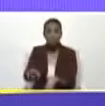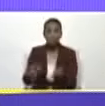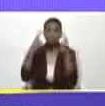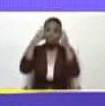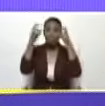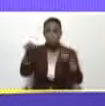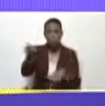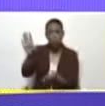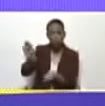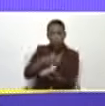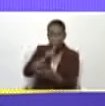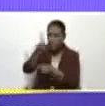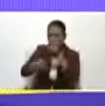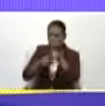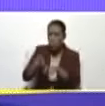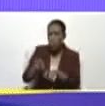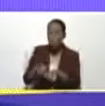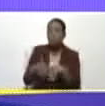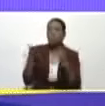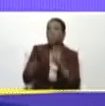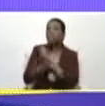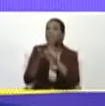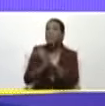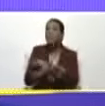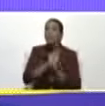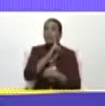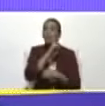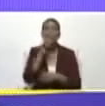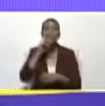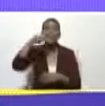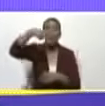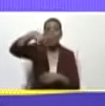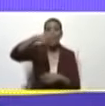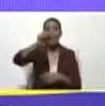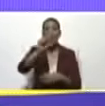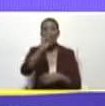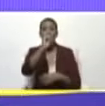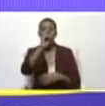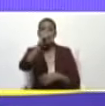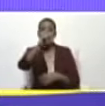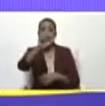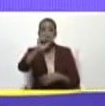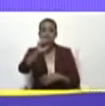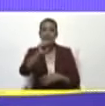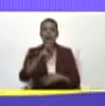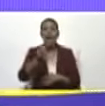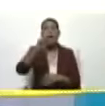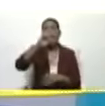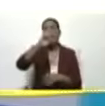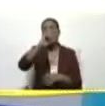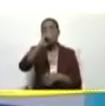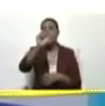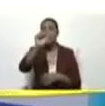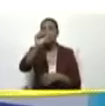eres cantante se trata de caina B Rivas